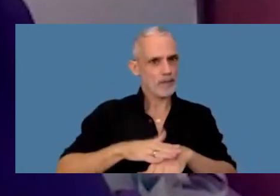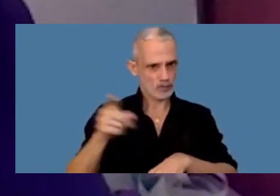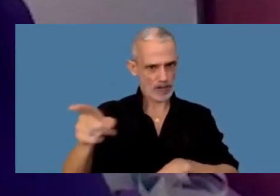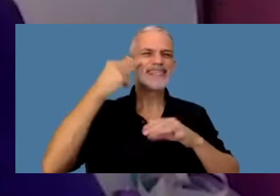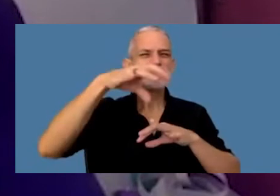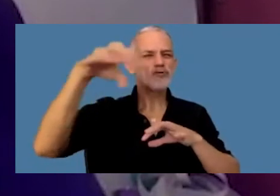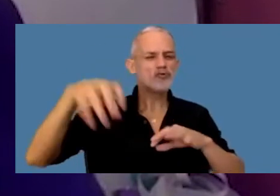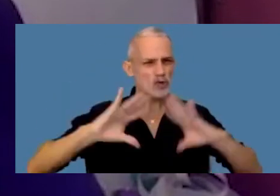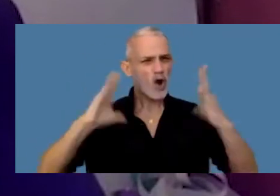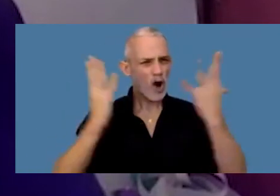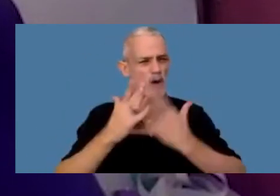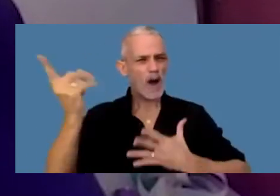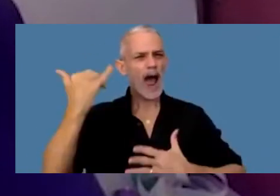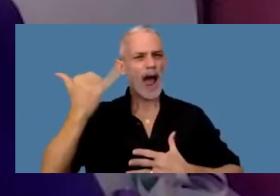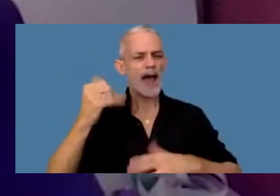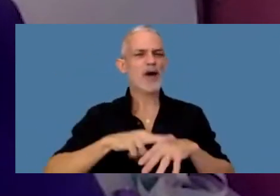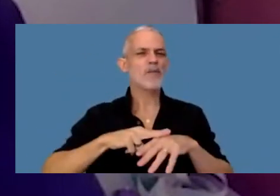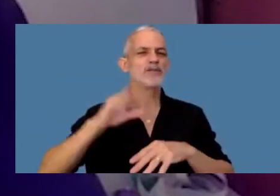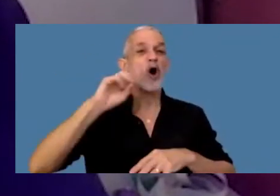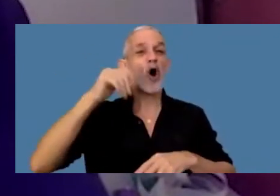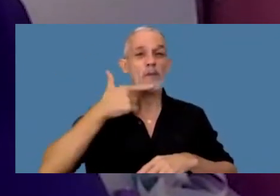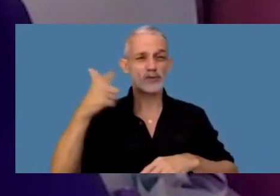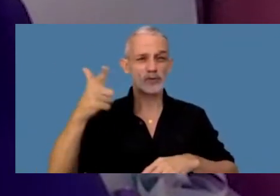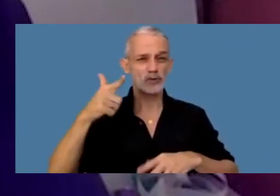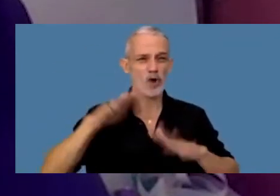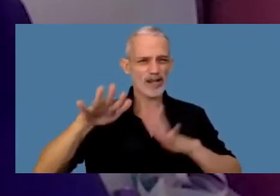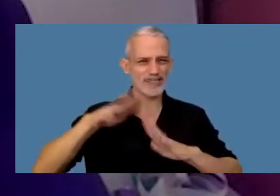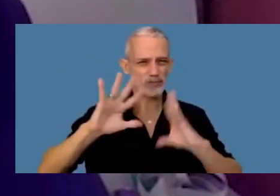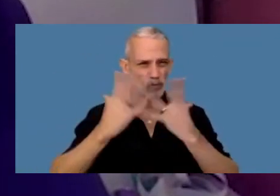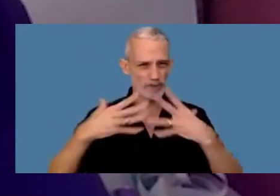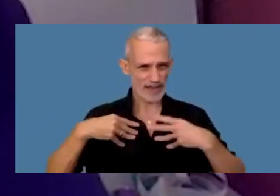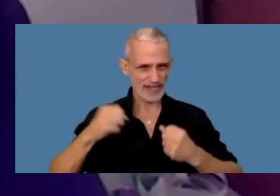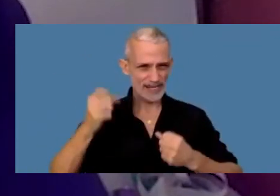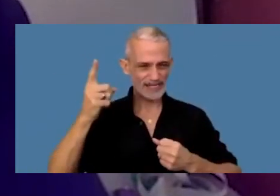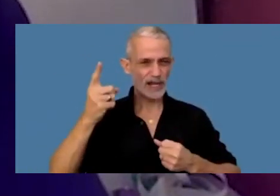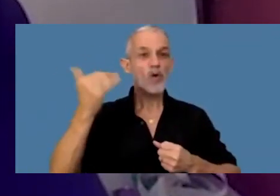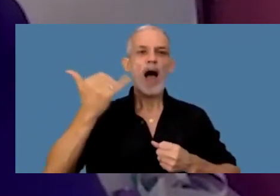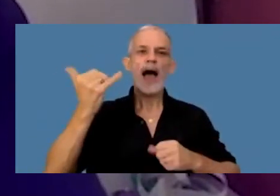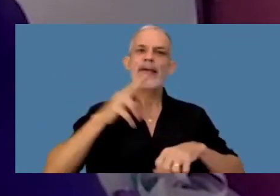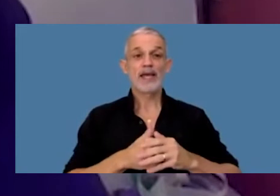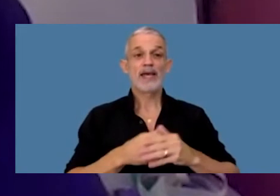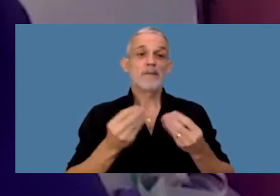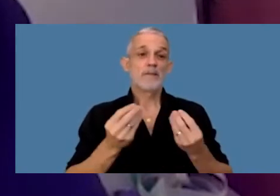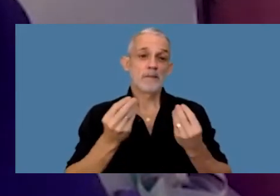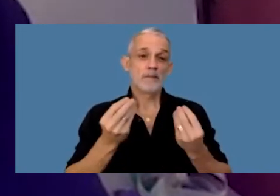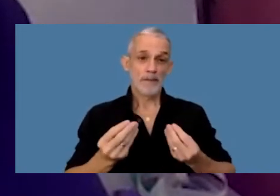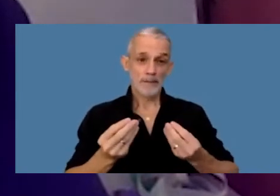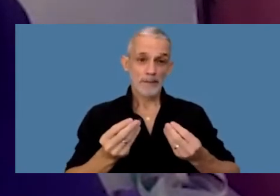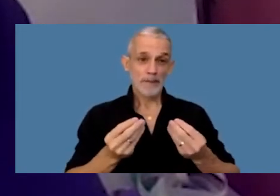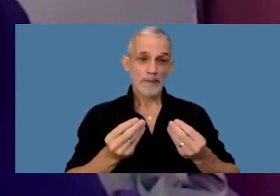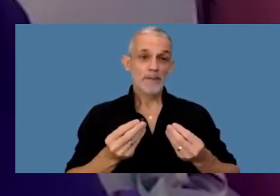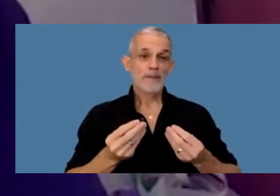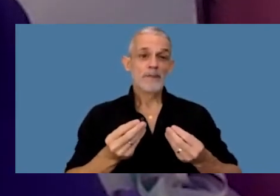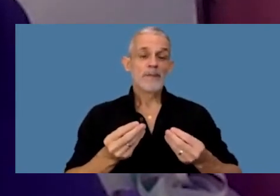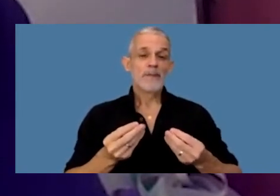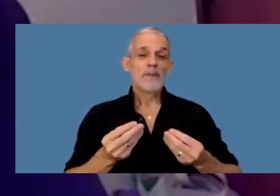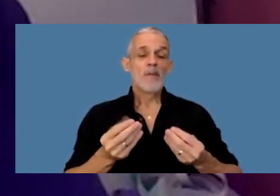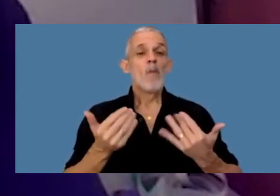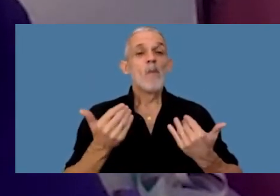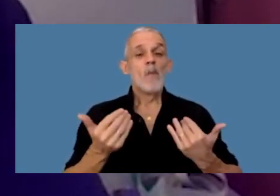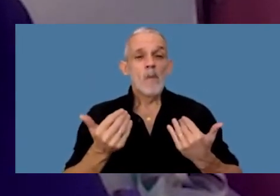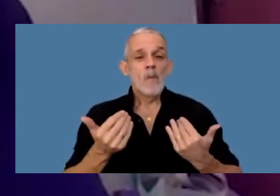mujer o la familia están haciendo una expresión de voluntad, qué quiere y qué no quiere. Entonces,